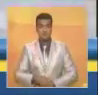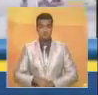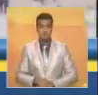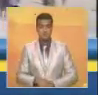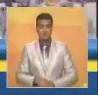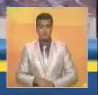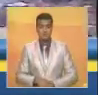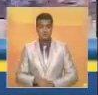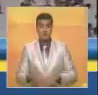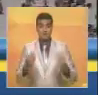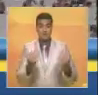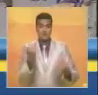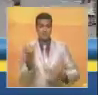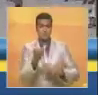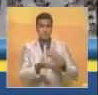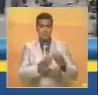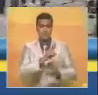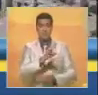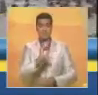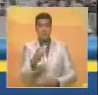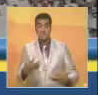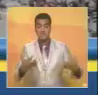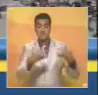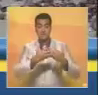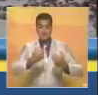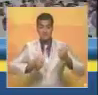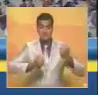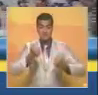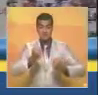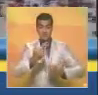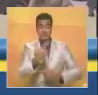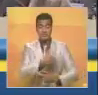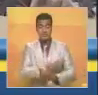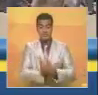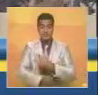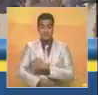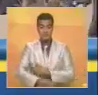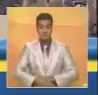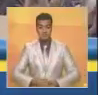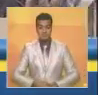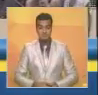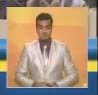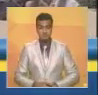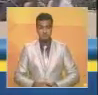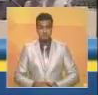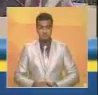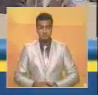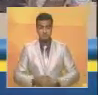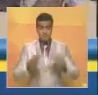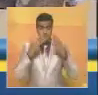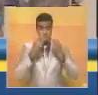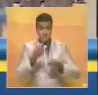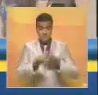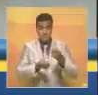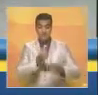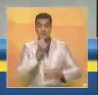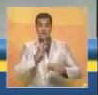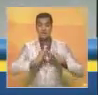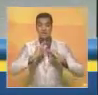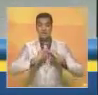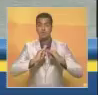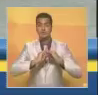Por ahora, solo se han registrado 20 accidentes de tránsito con 3 lesionados. En cuanto a la restricción de expendio de bebidas